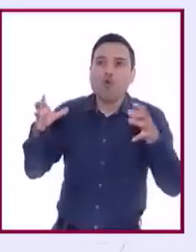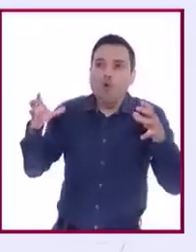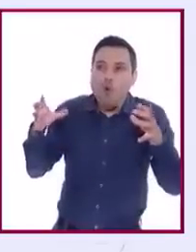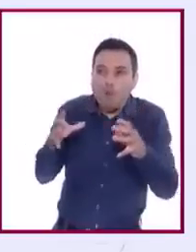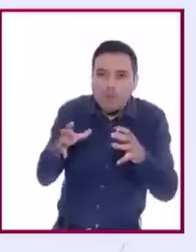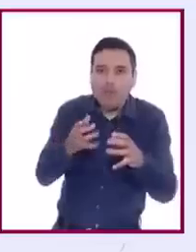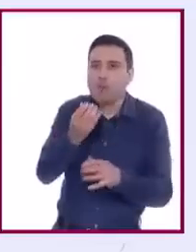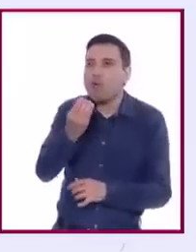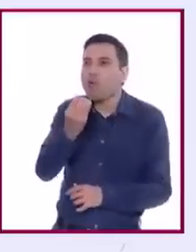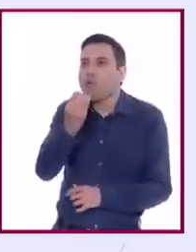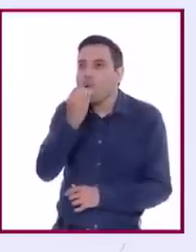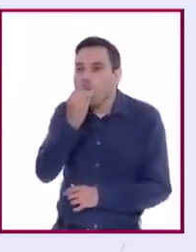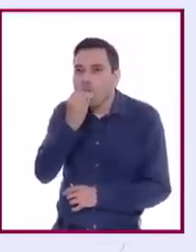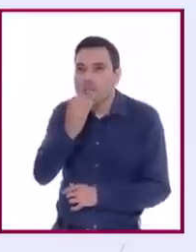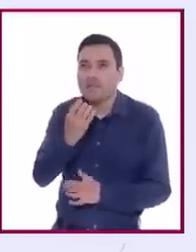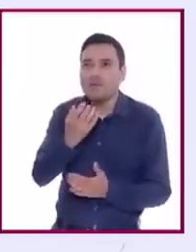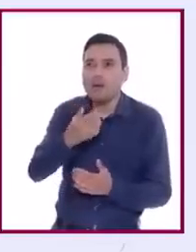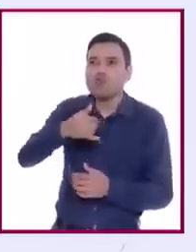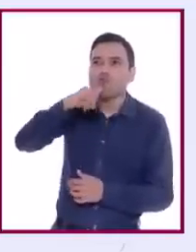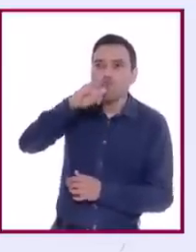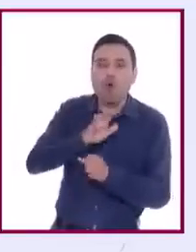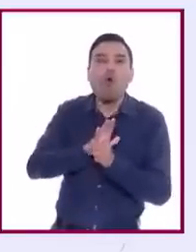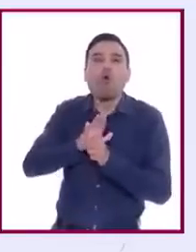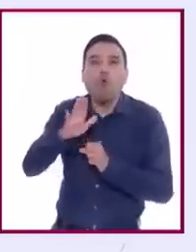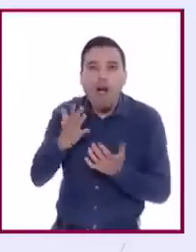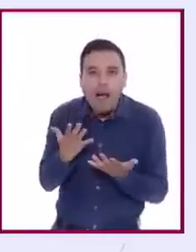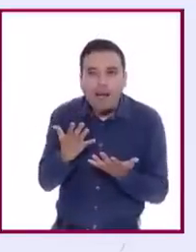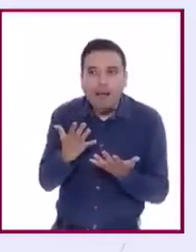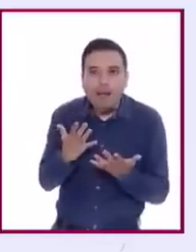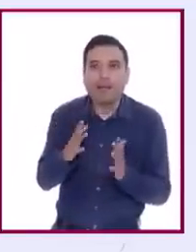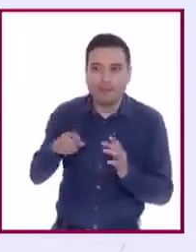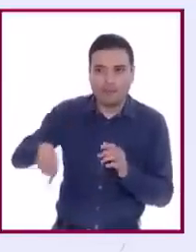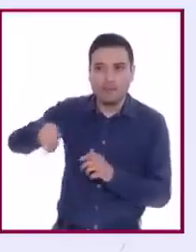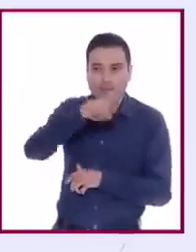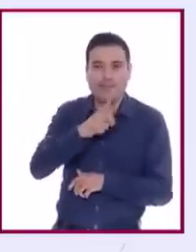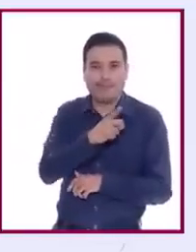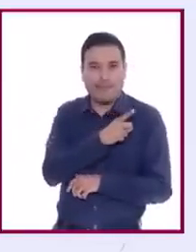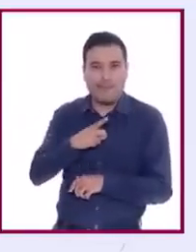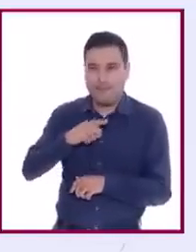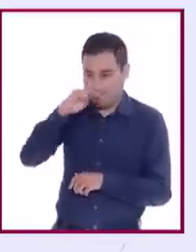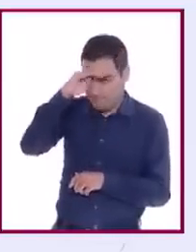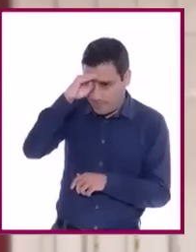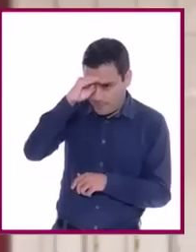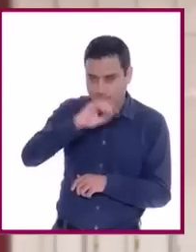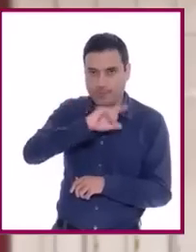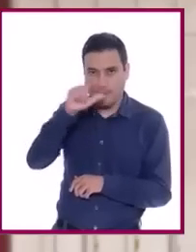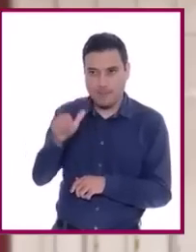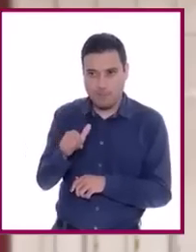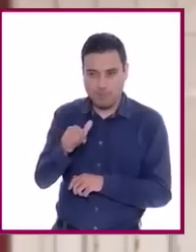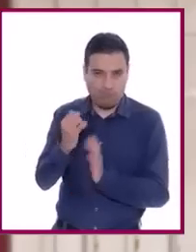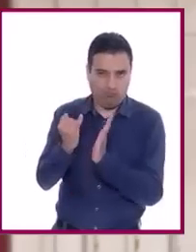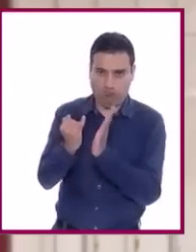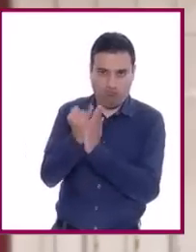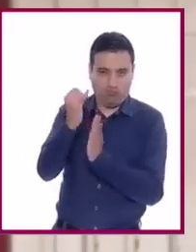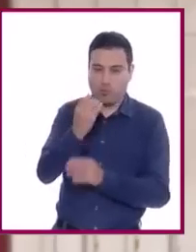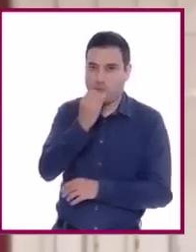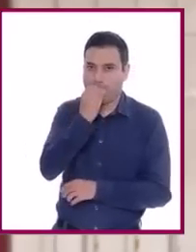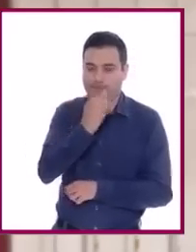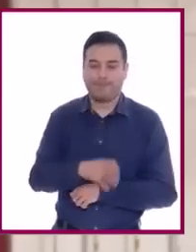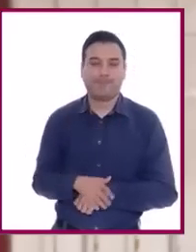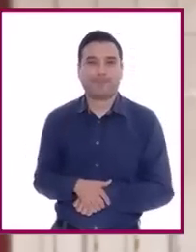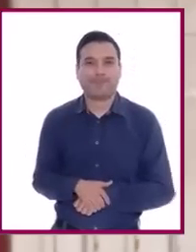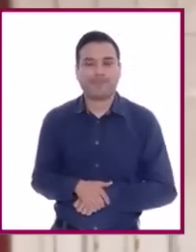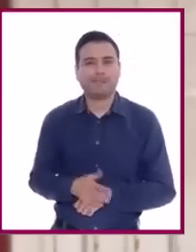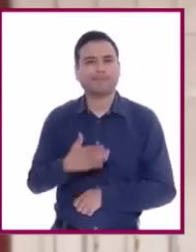que se produce en su comunidad pudiéramos potenciar el consumo de esos alimentos que son nutritivos y proyecto